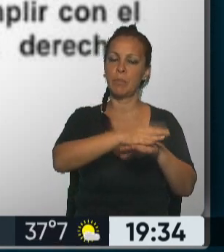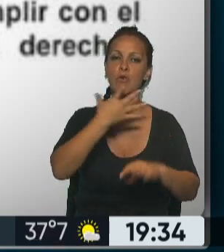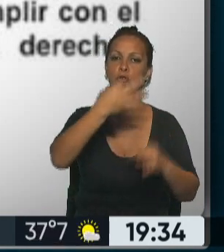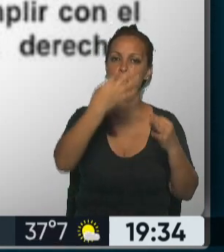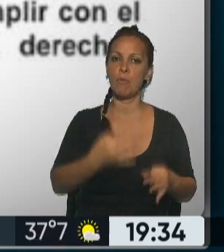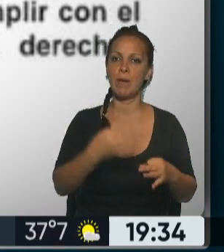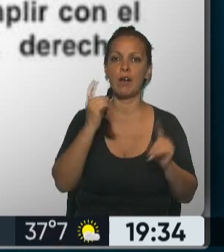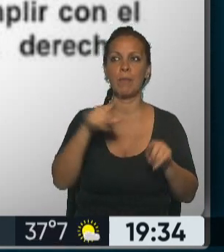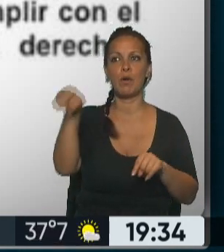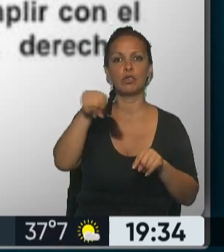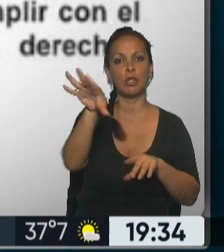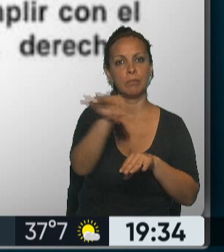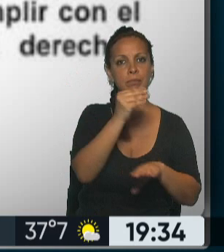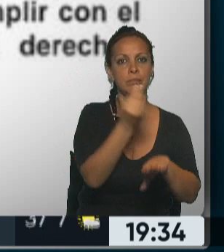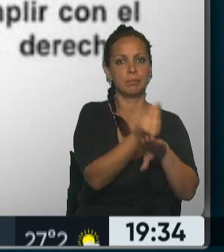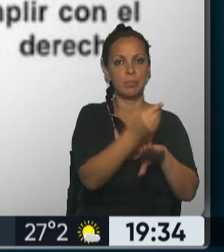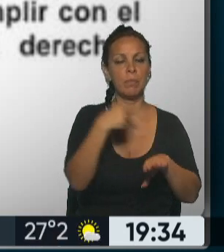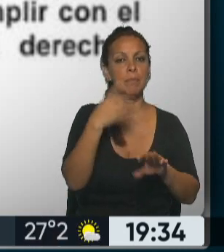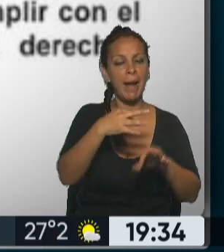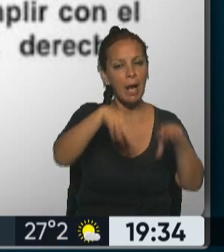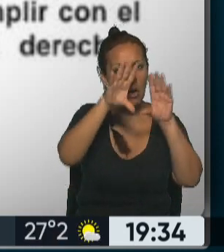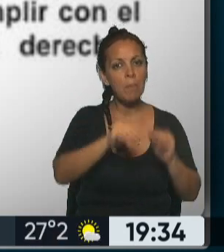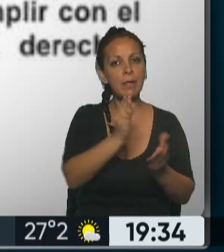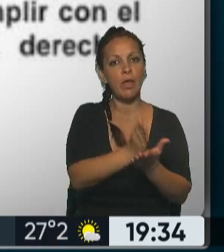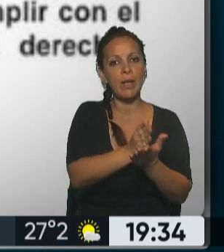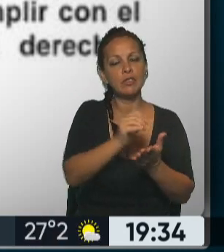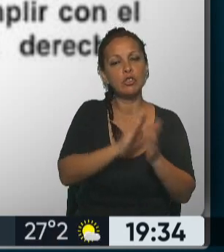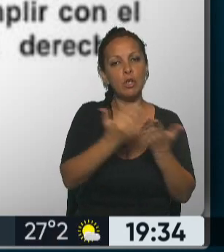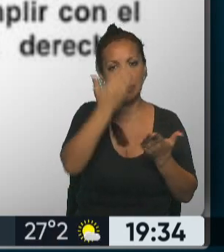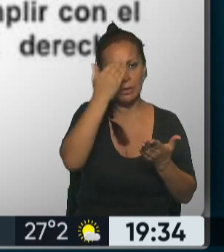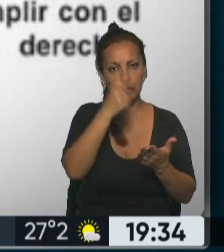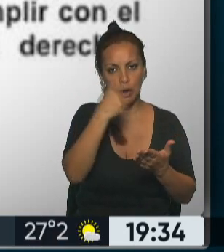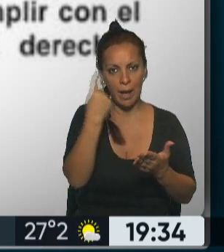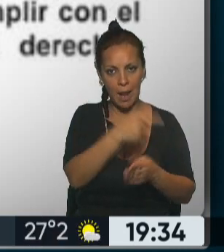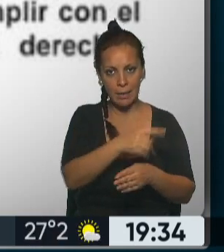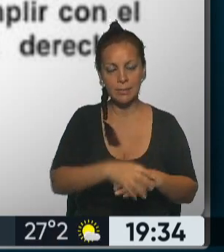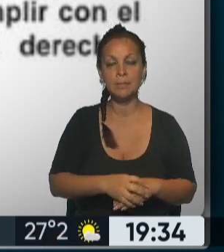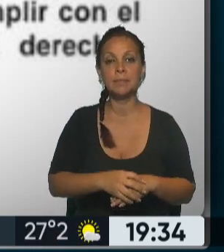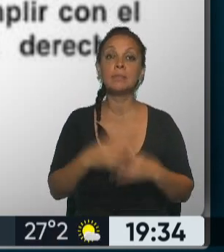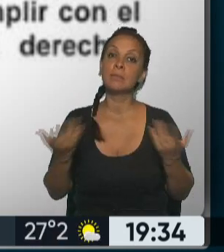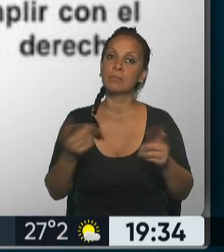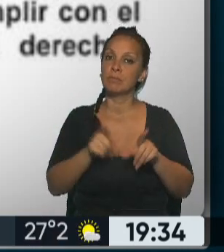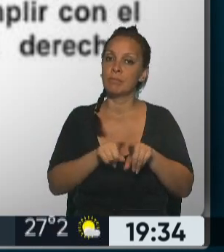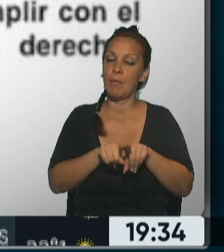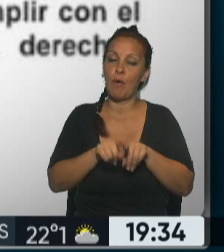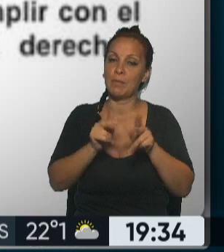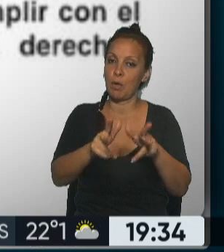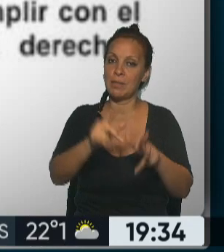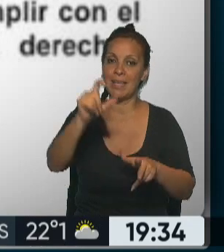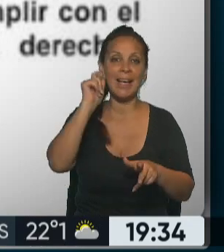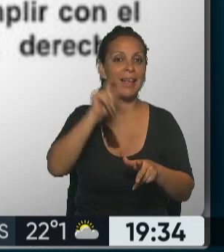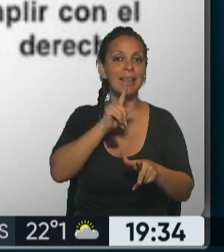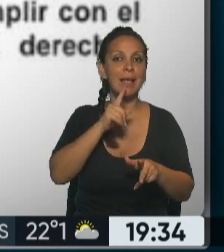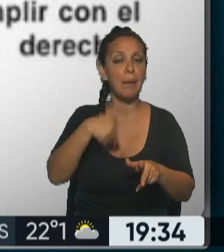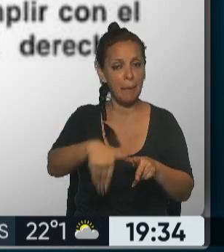popular, garantizando el pleno ejercicio de todos los derechos constitucionales. Bueno, acá está la CGT diciendo claramente, vamos a manifestar